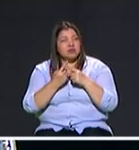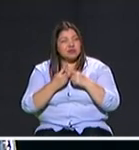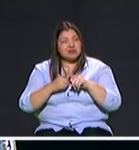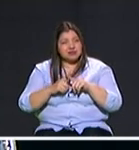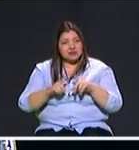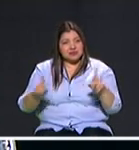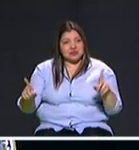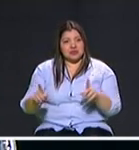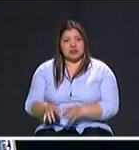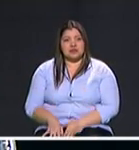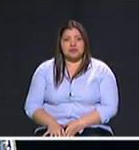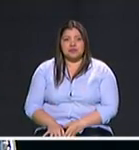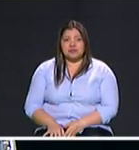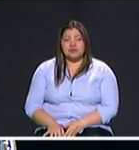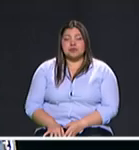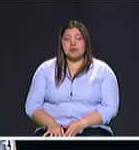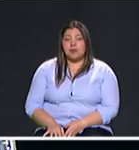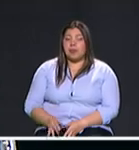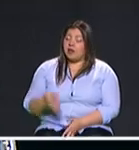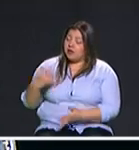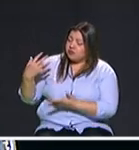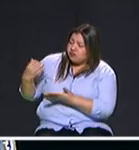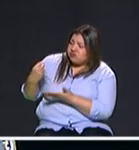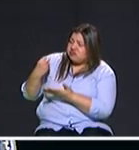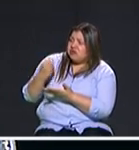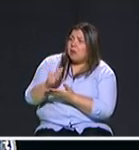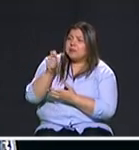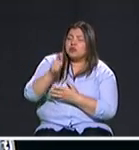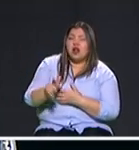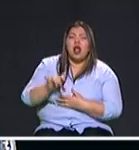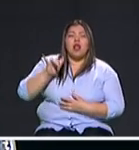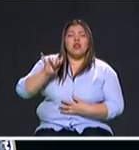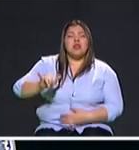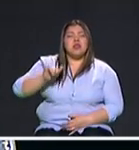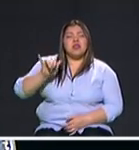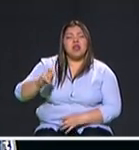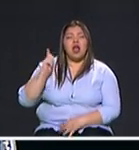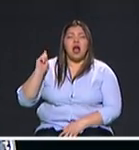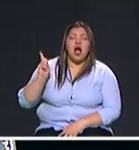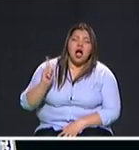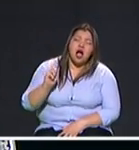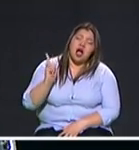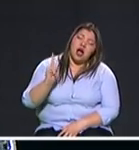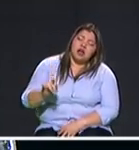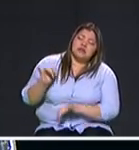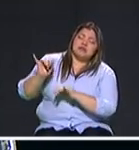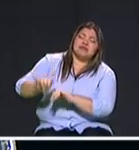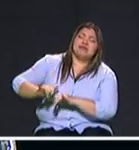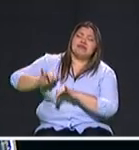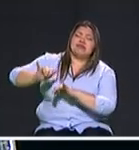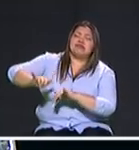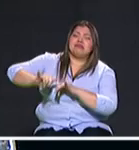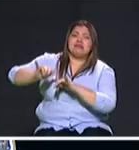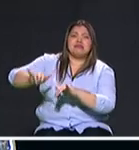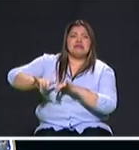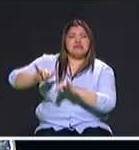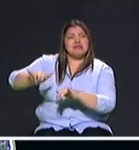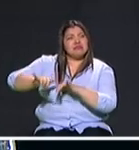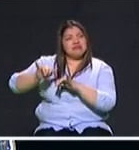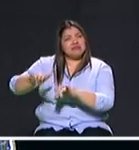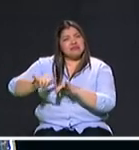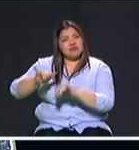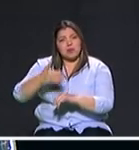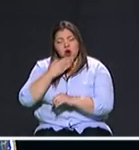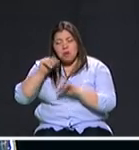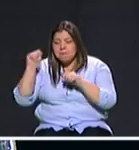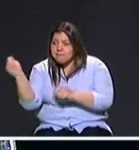que tienen que estar muchos años en estas cárceles pues lo que vengan se los lleven a estas mujeres que a